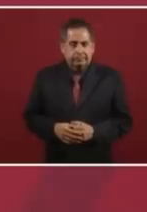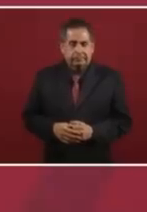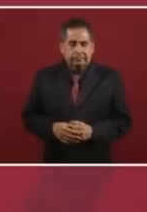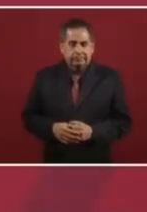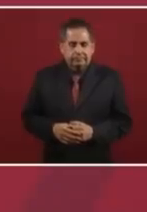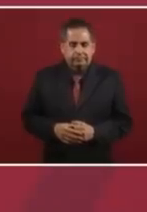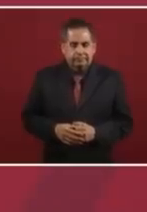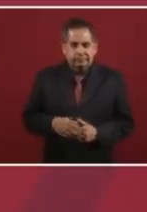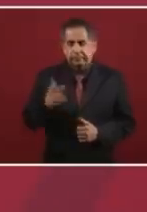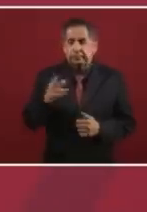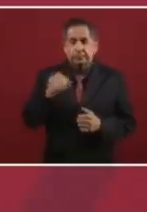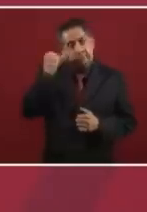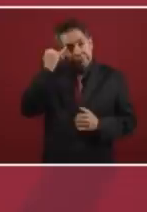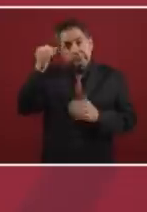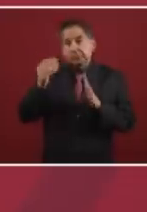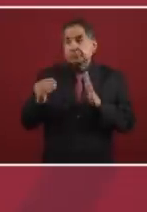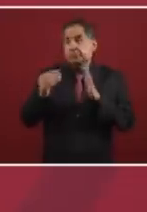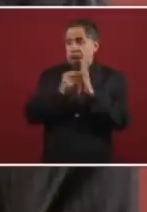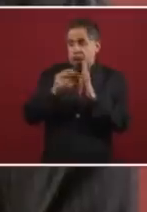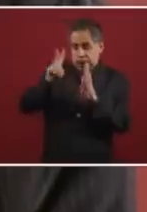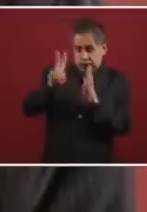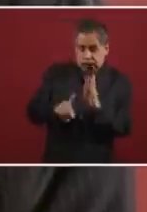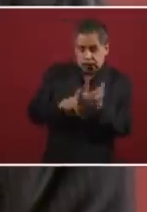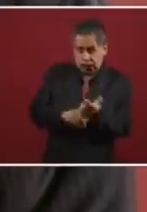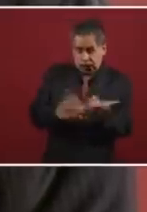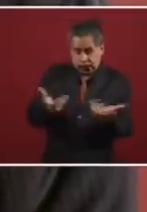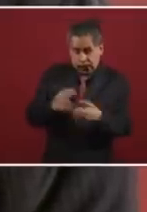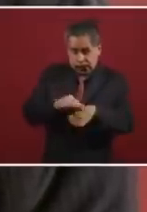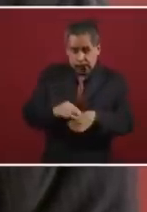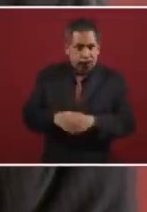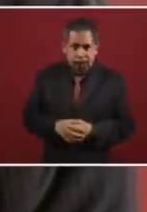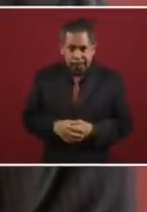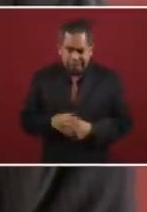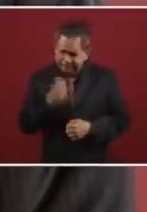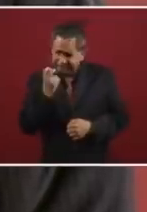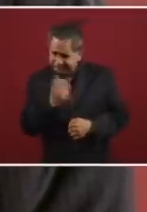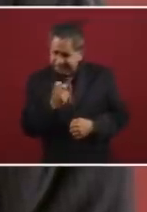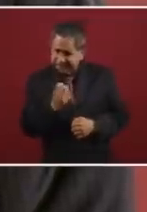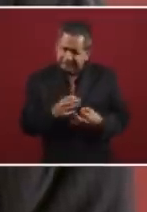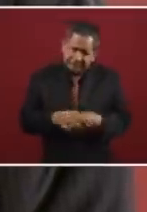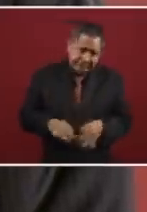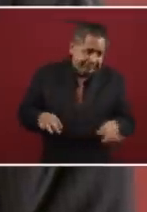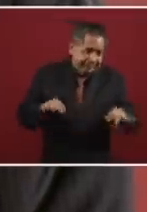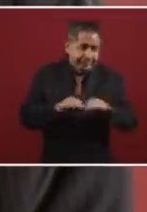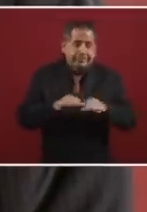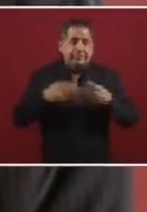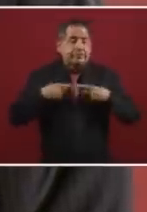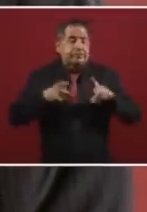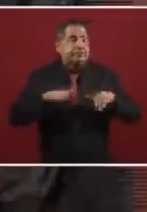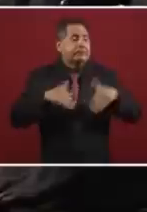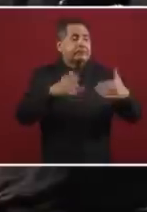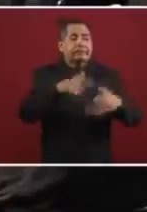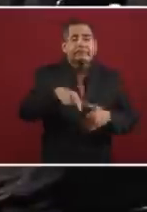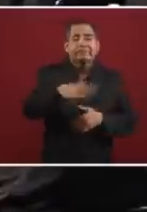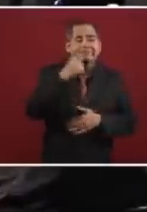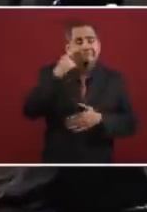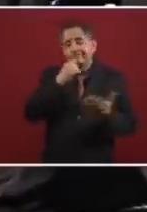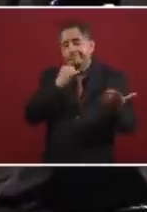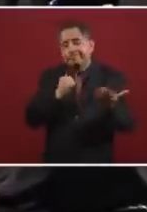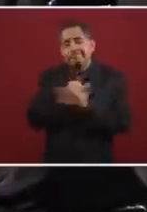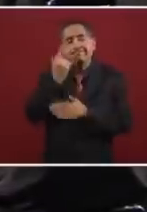un principio general cuando es la base es la esencia de la